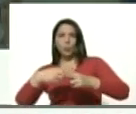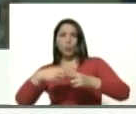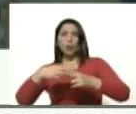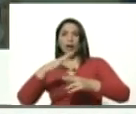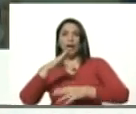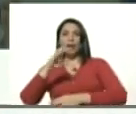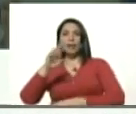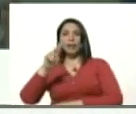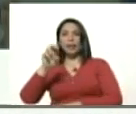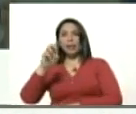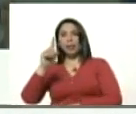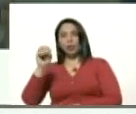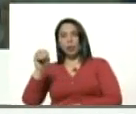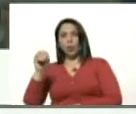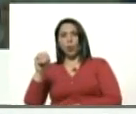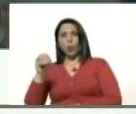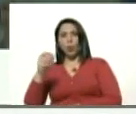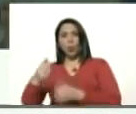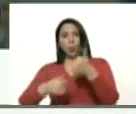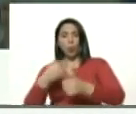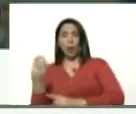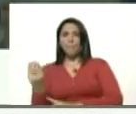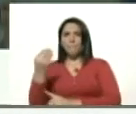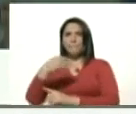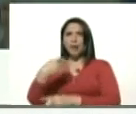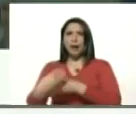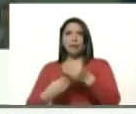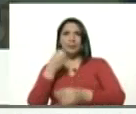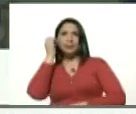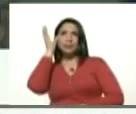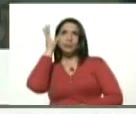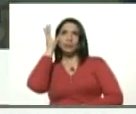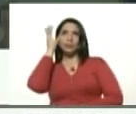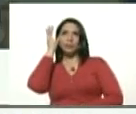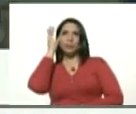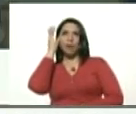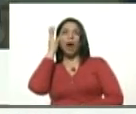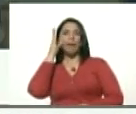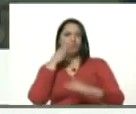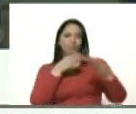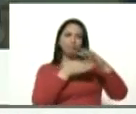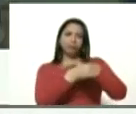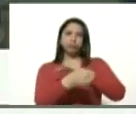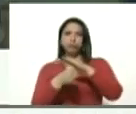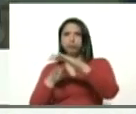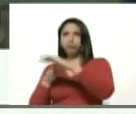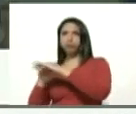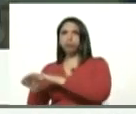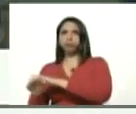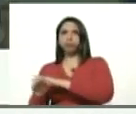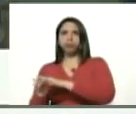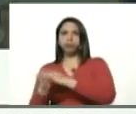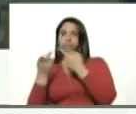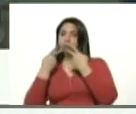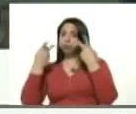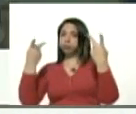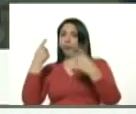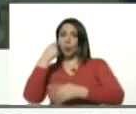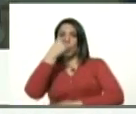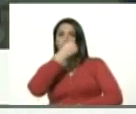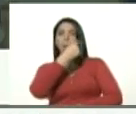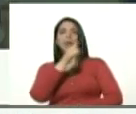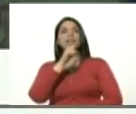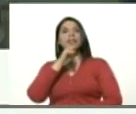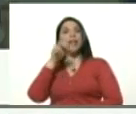lo cual lo hace mucho más accesible y revelador a los ojos de quien lo